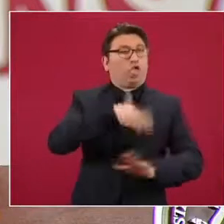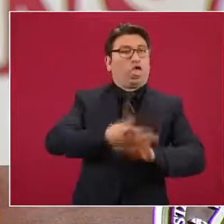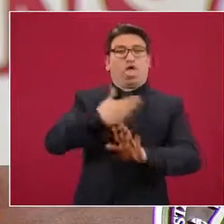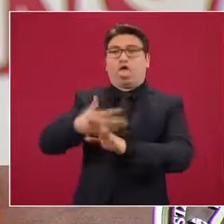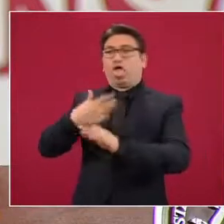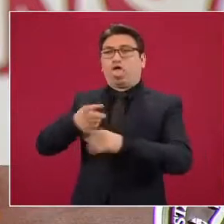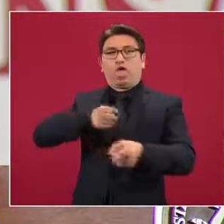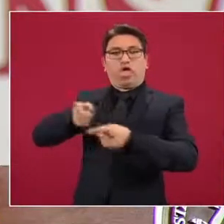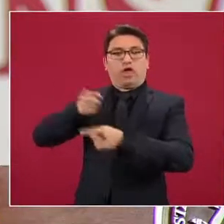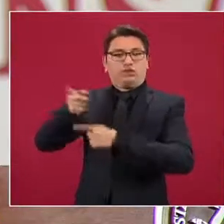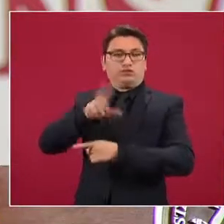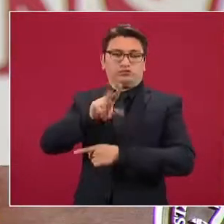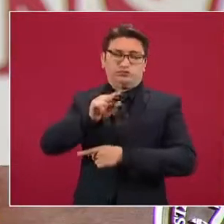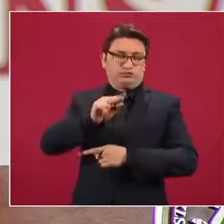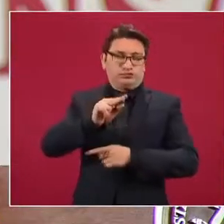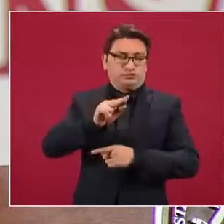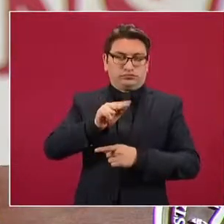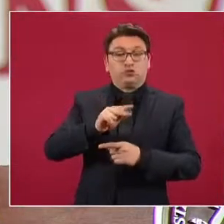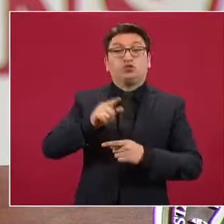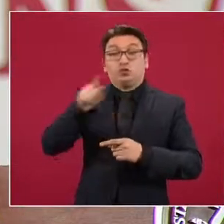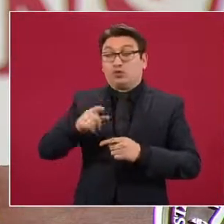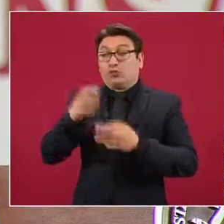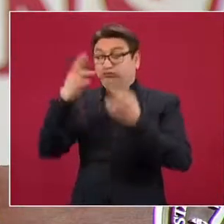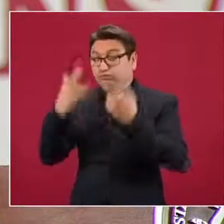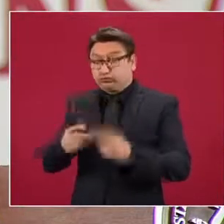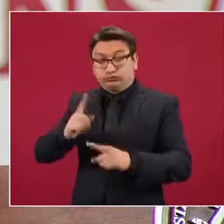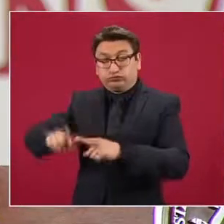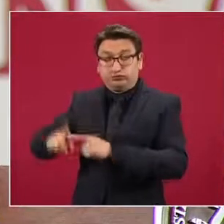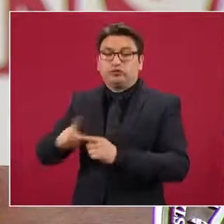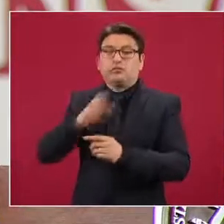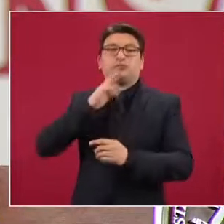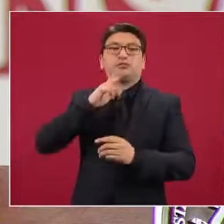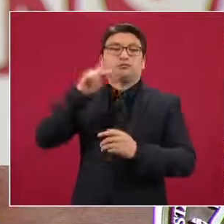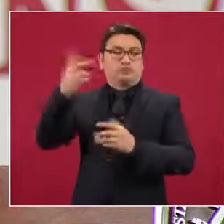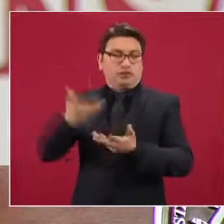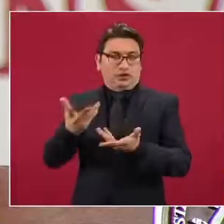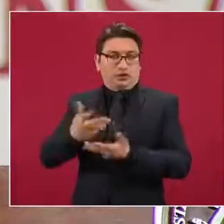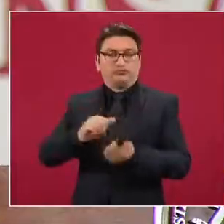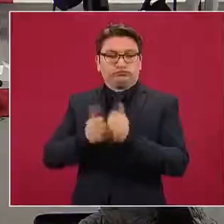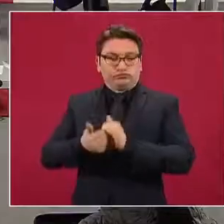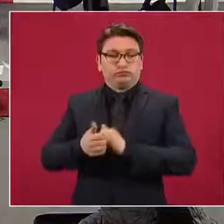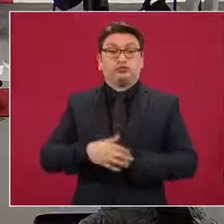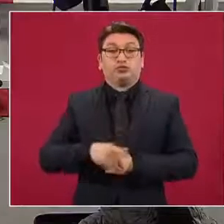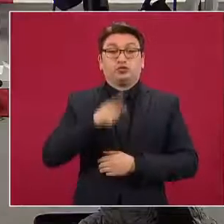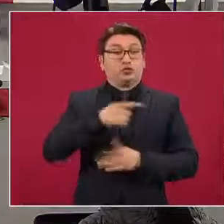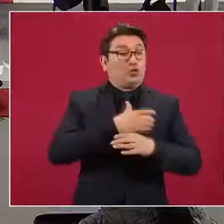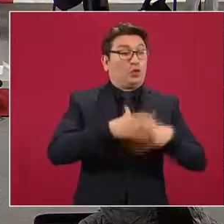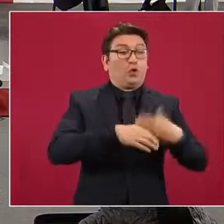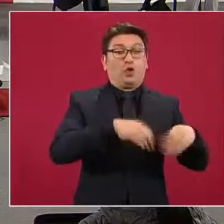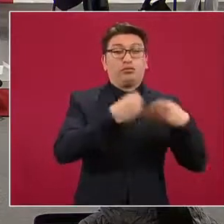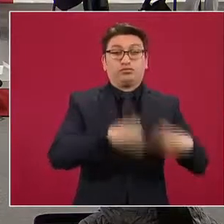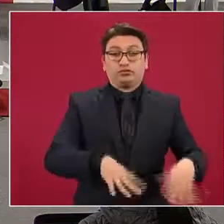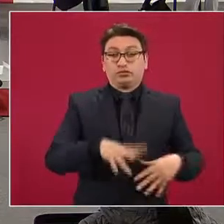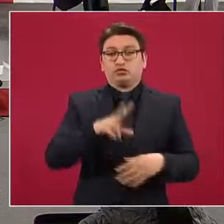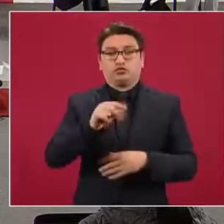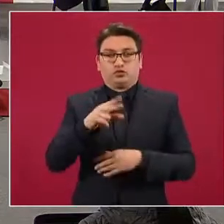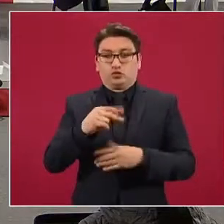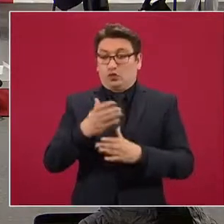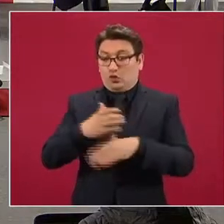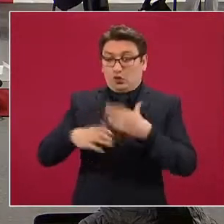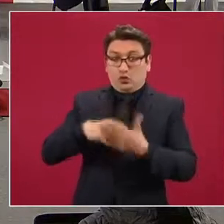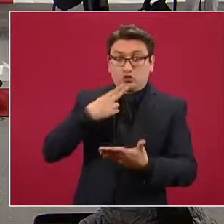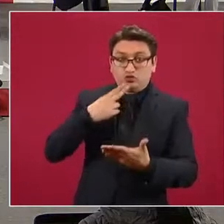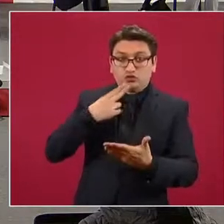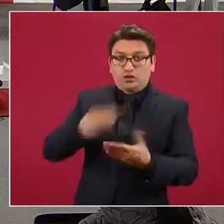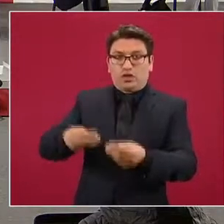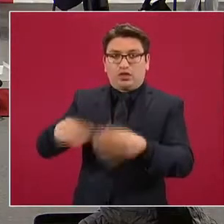a menos que sea para construir algo mejor. No desperdicies insumos, no deseches cosas que aún pueden tener